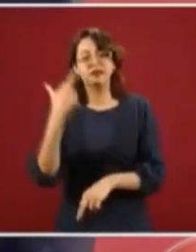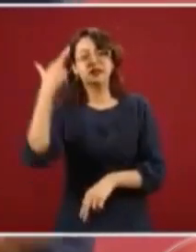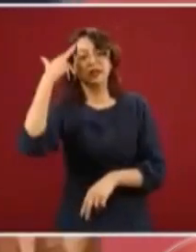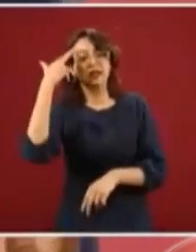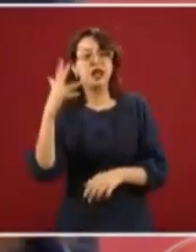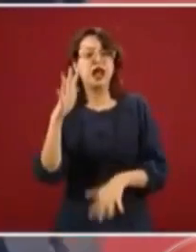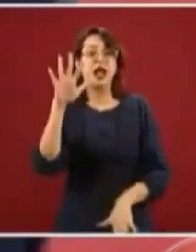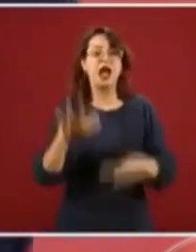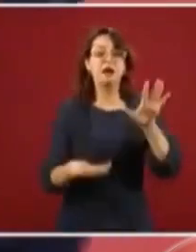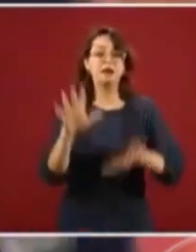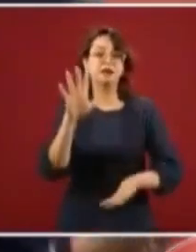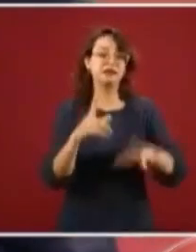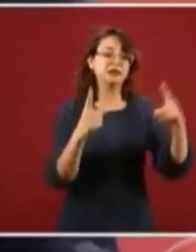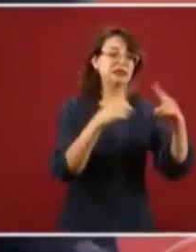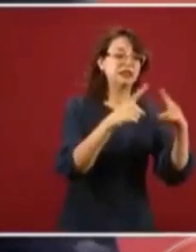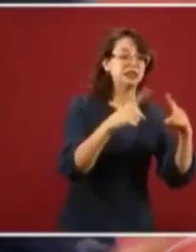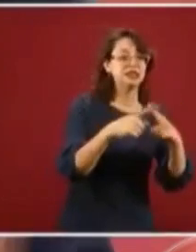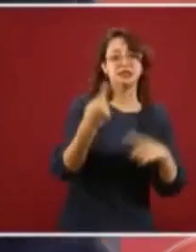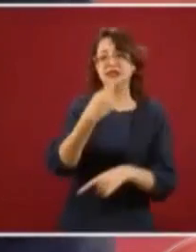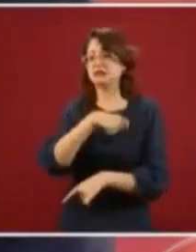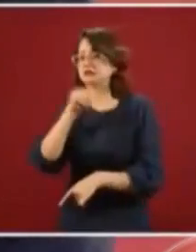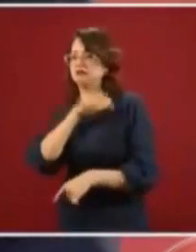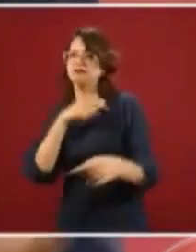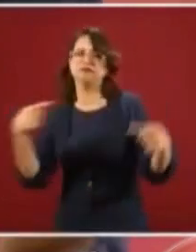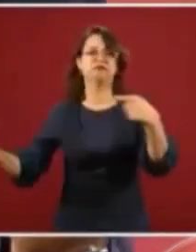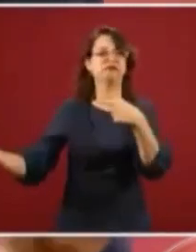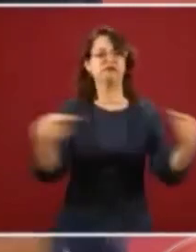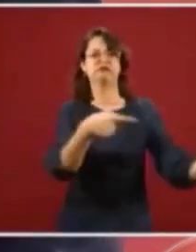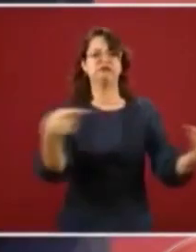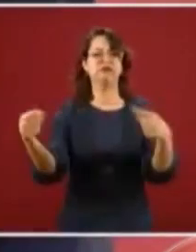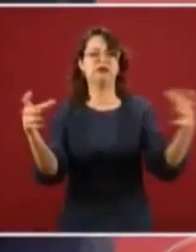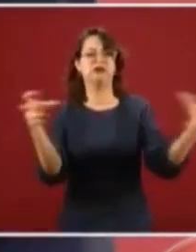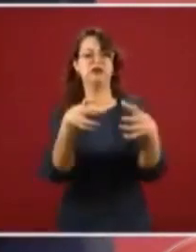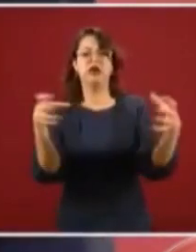peleaban, quemaron el palacio en un pleito